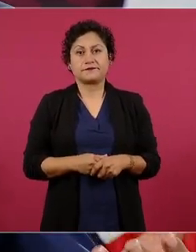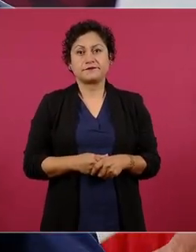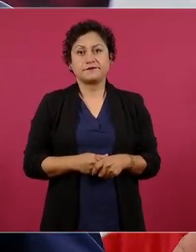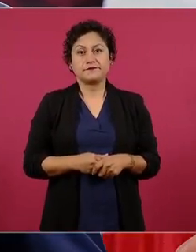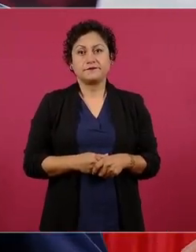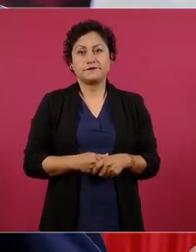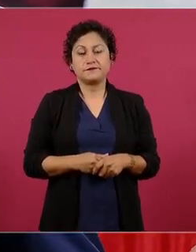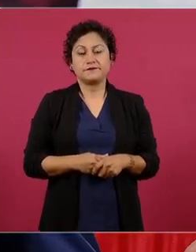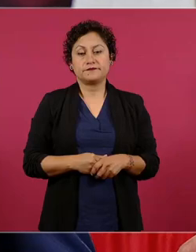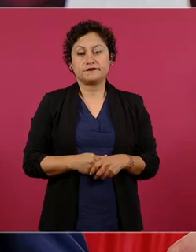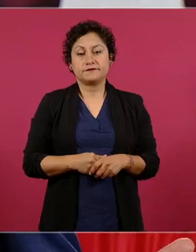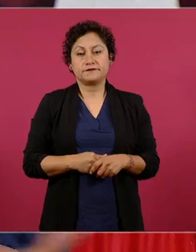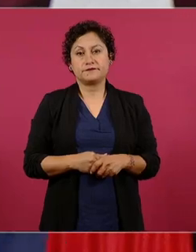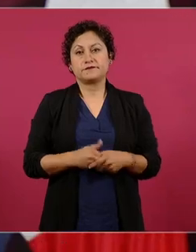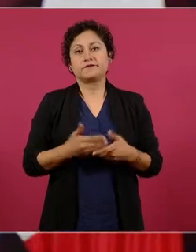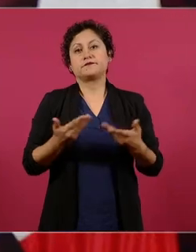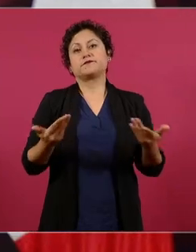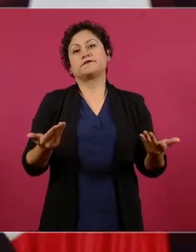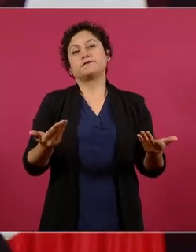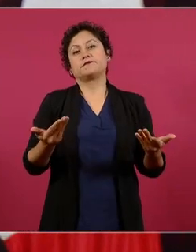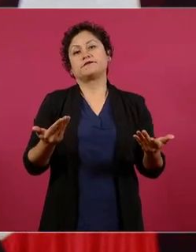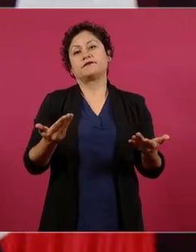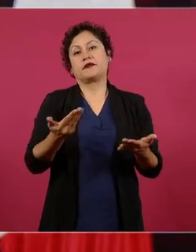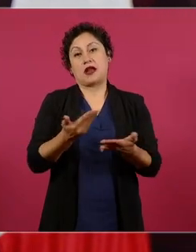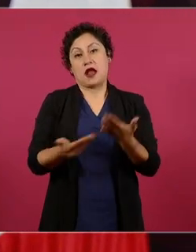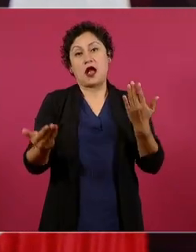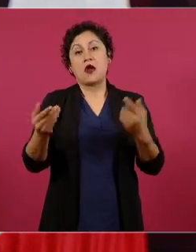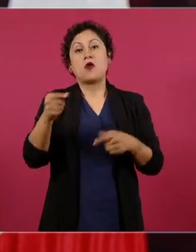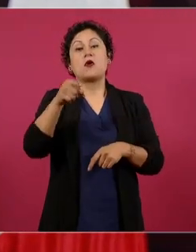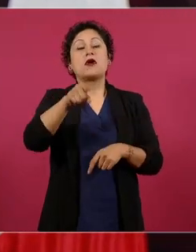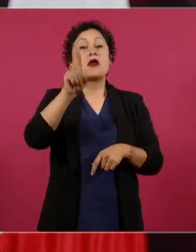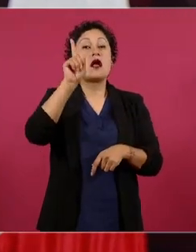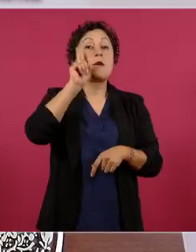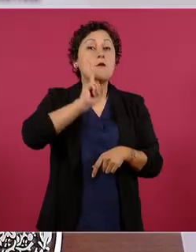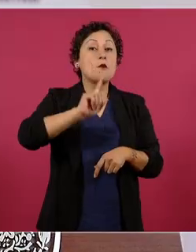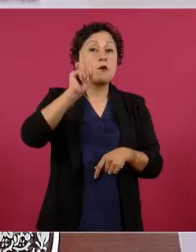tiene la candidata que firmar con sangre